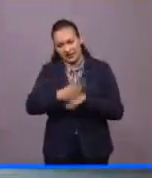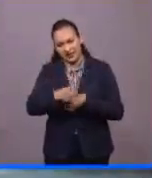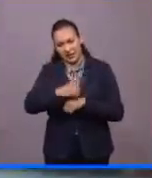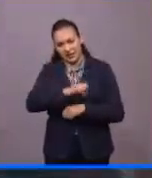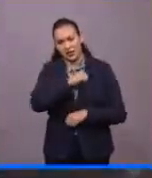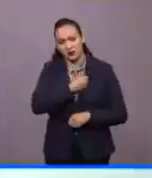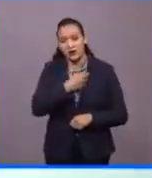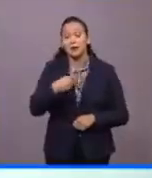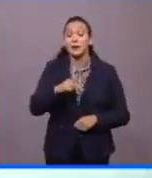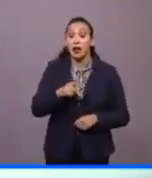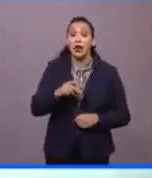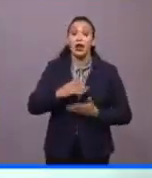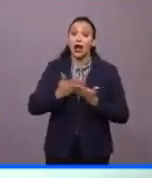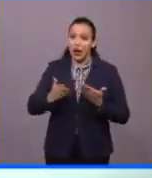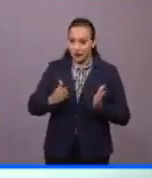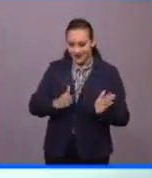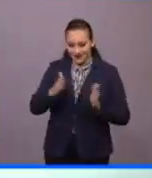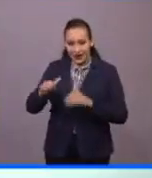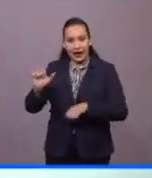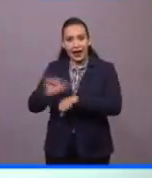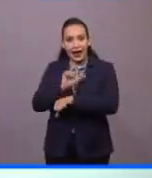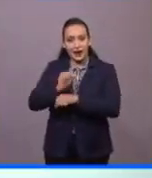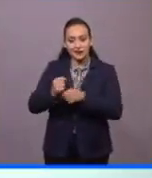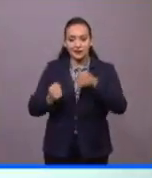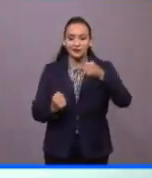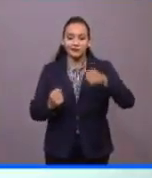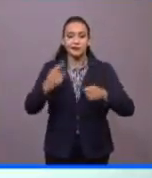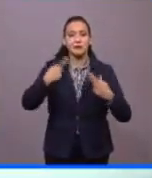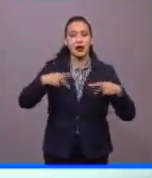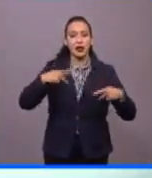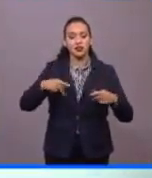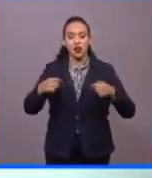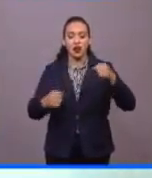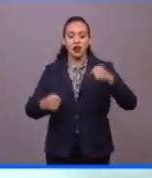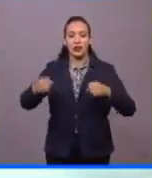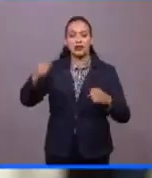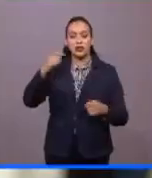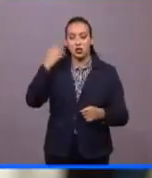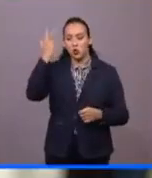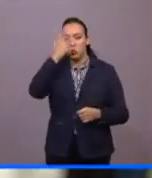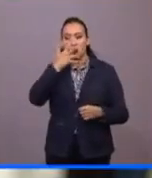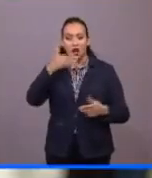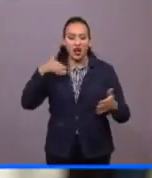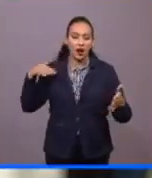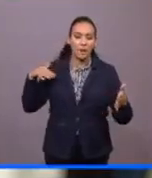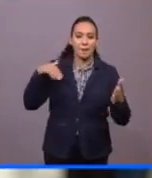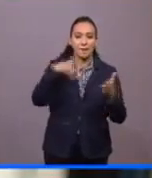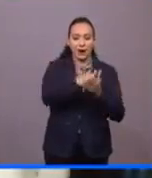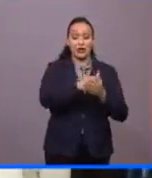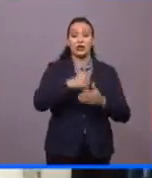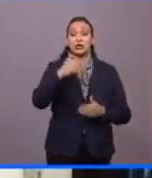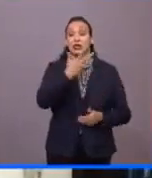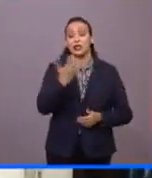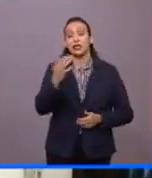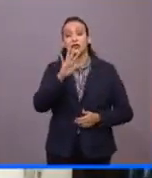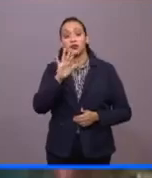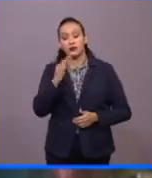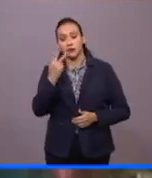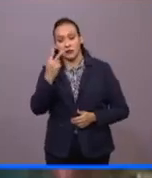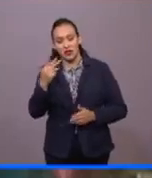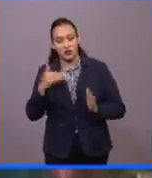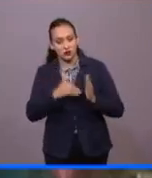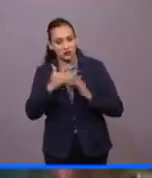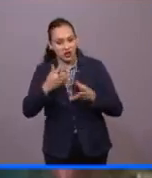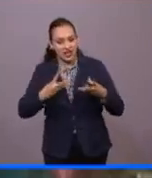y los accidentes viales asociados al alcohol, hay consecuencias económicas que se estiman en 552,000 millones